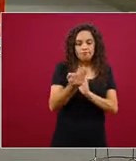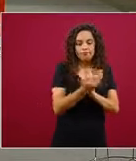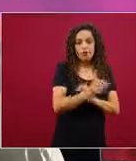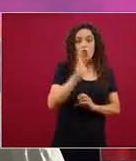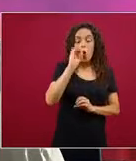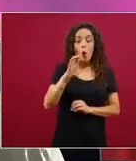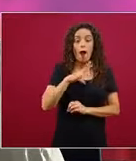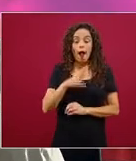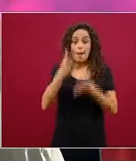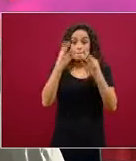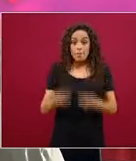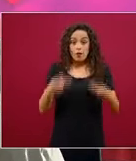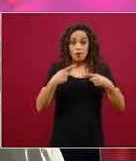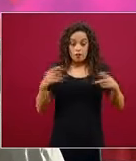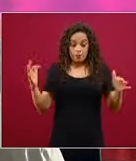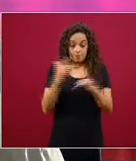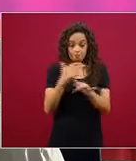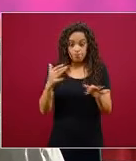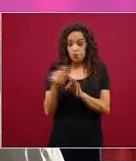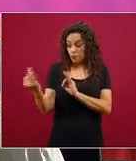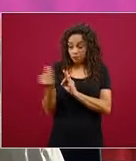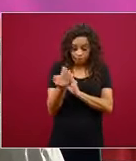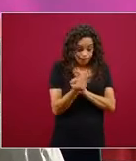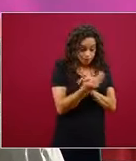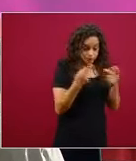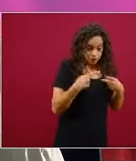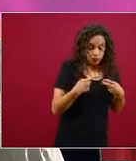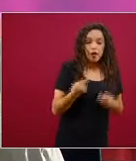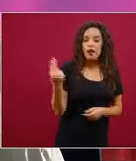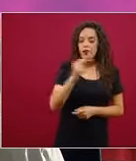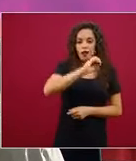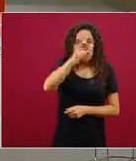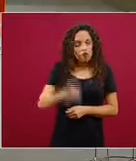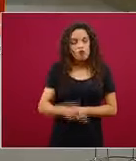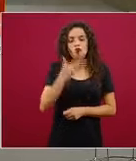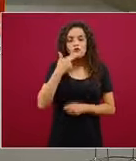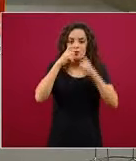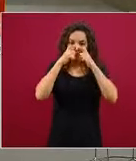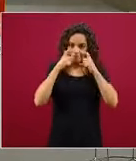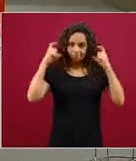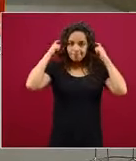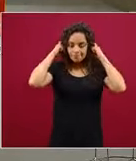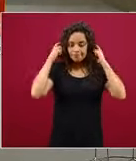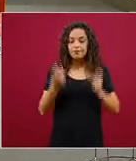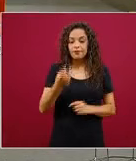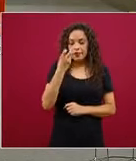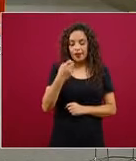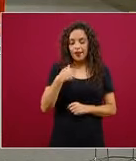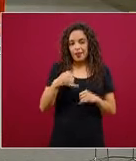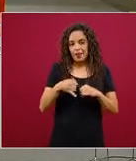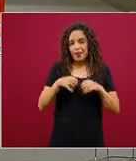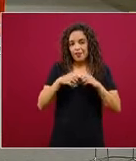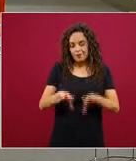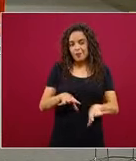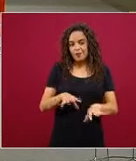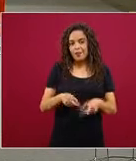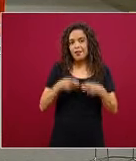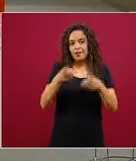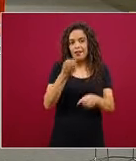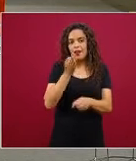donde tenemos interacción cercana con las personas. Entonces sería la parte de la actualización